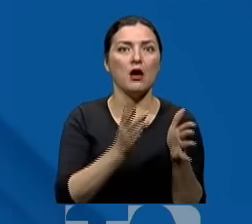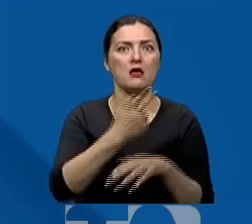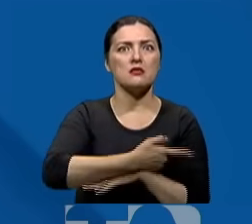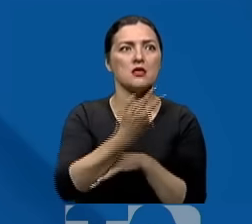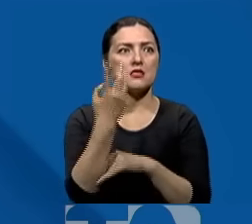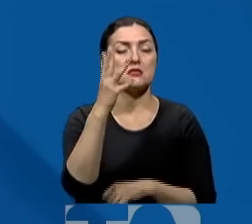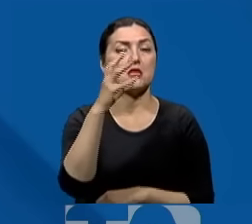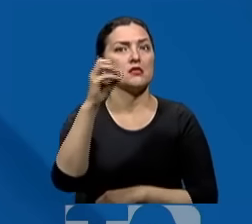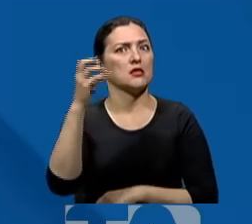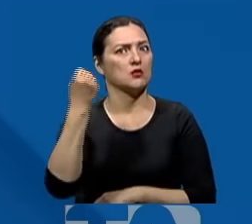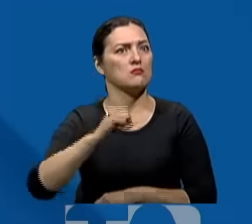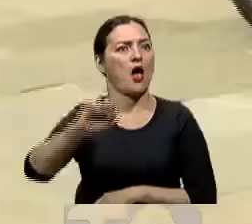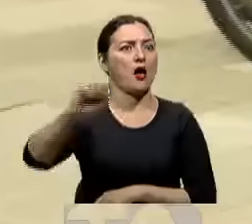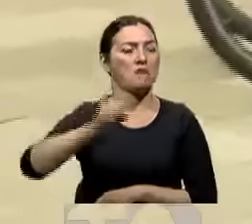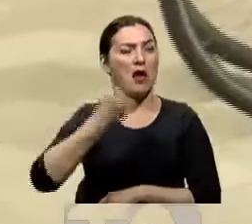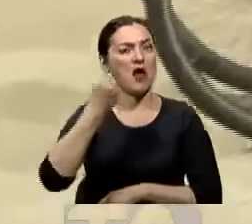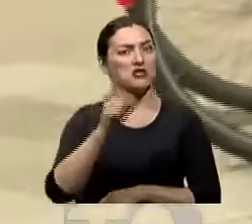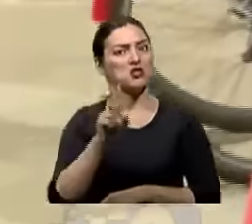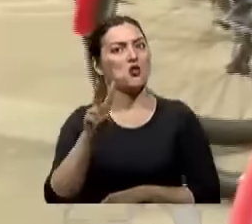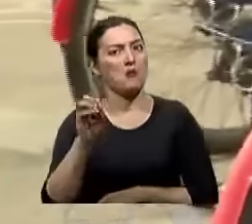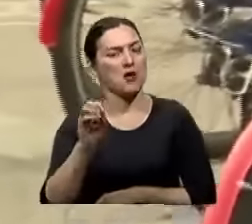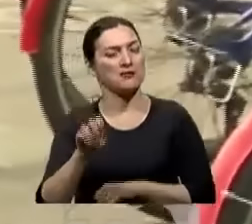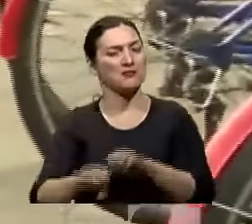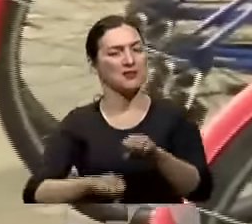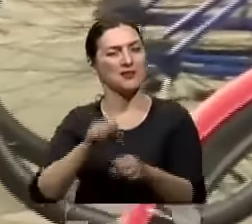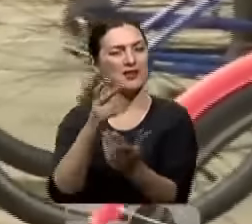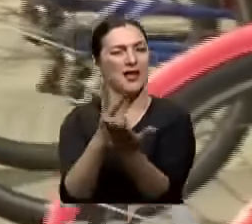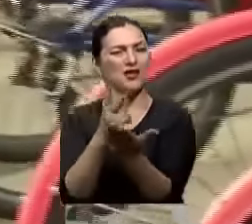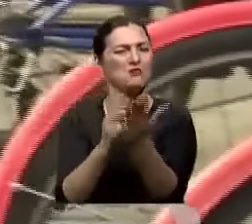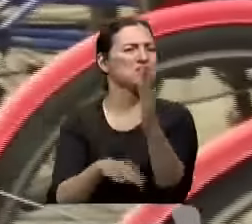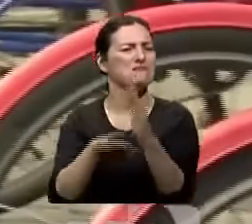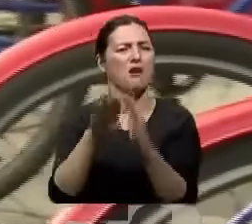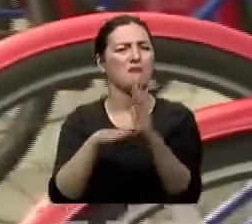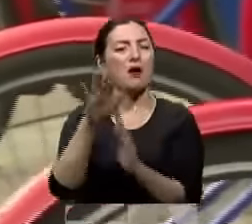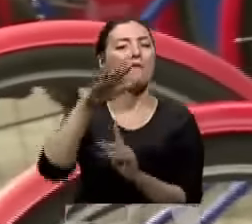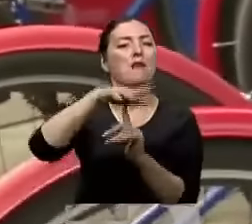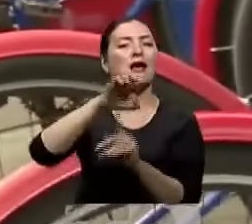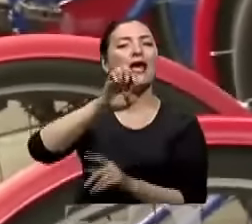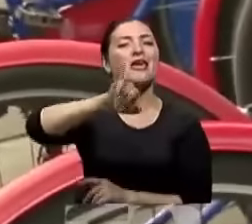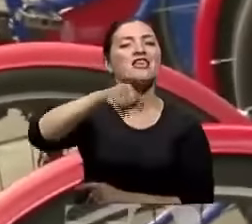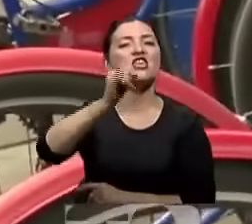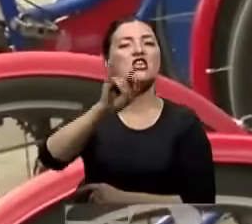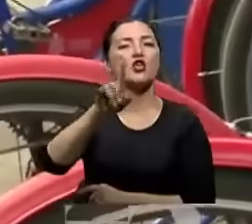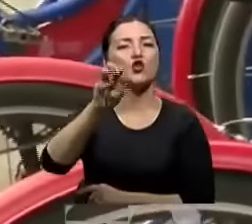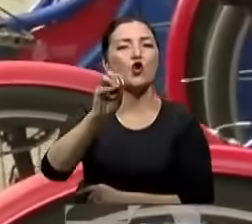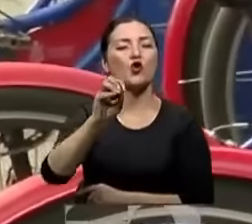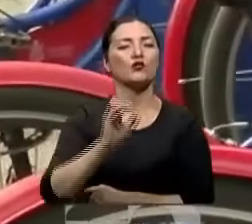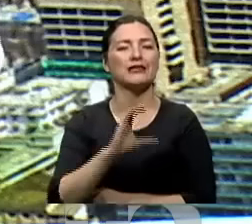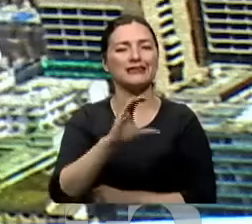diarios con 120 bicicletas y las dos estaciones más concurridas son Elegido e Iñaquito.